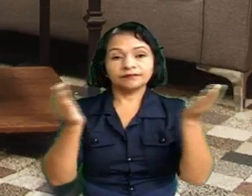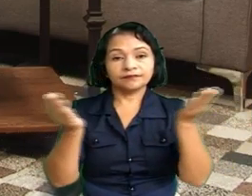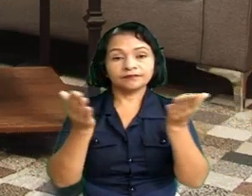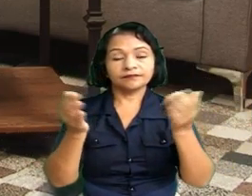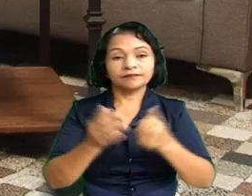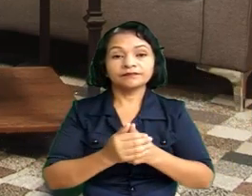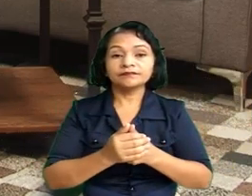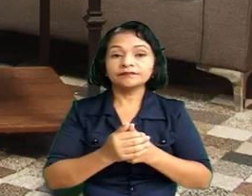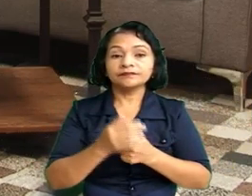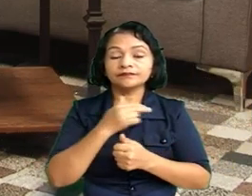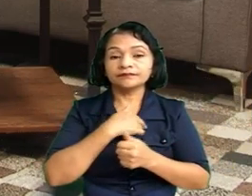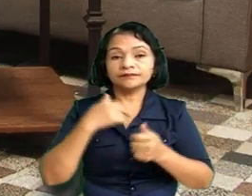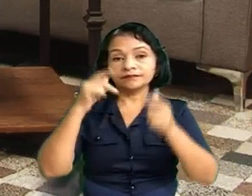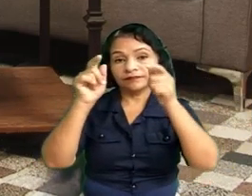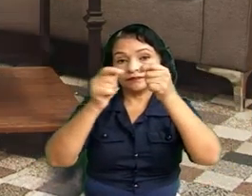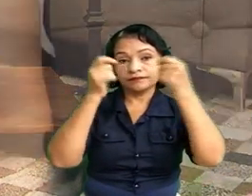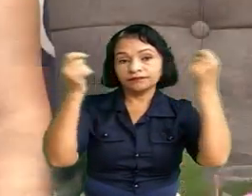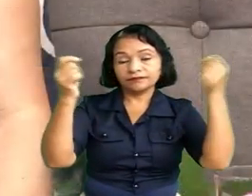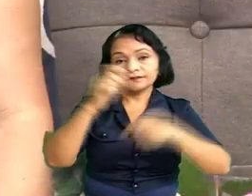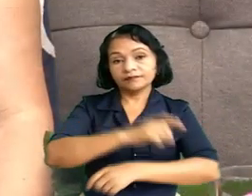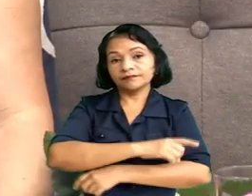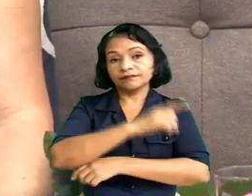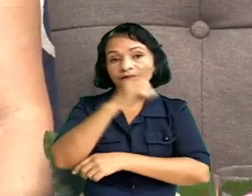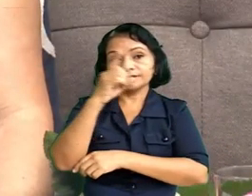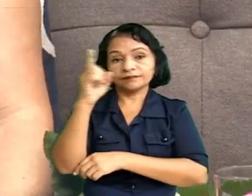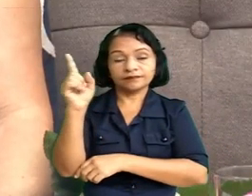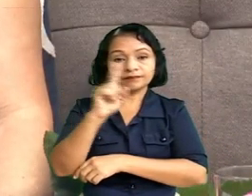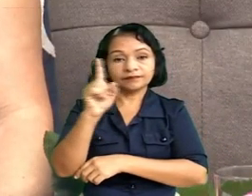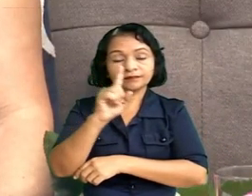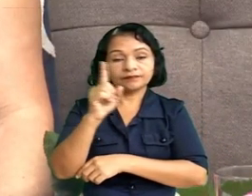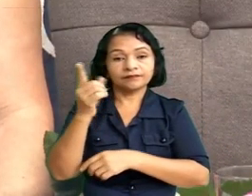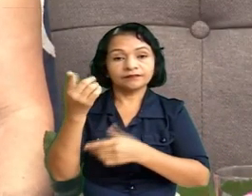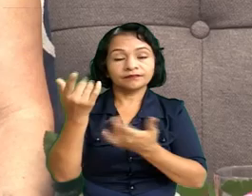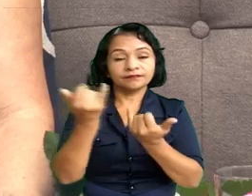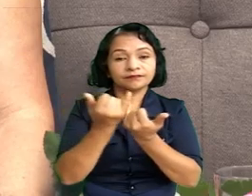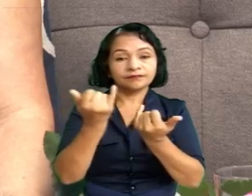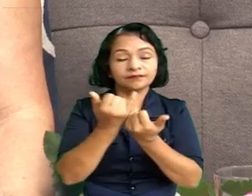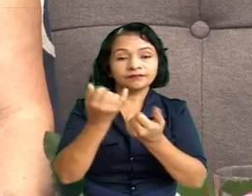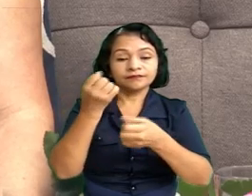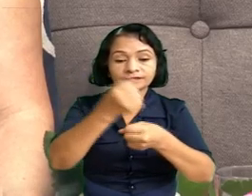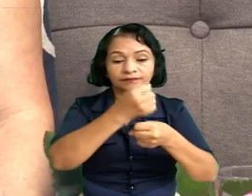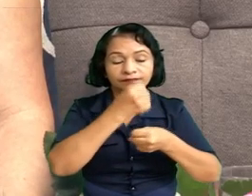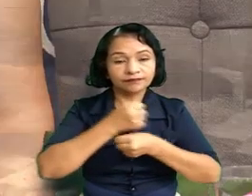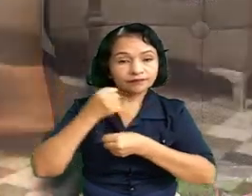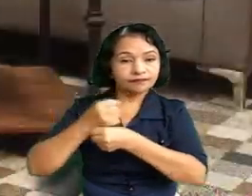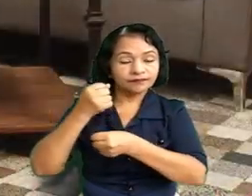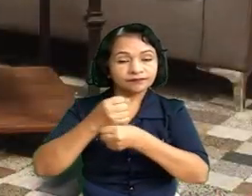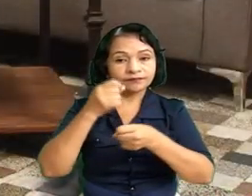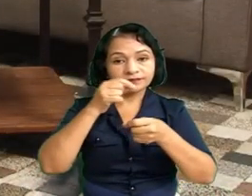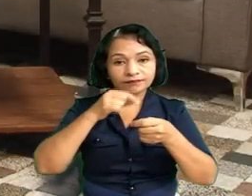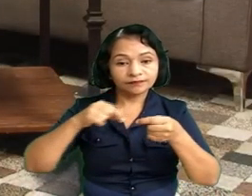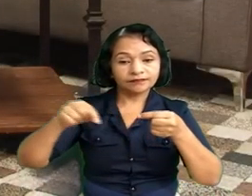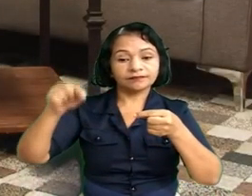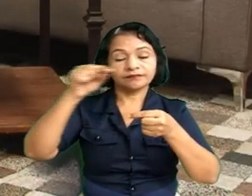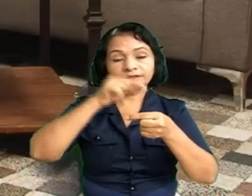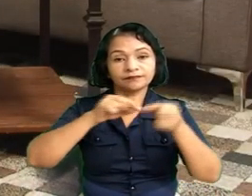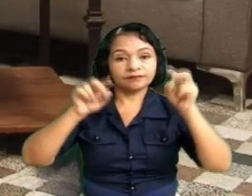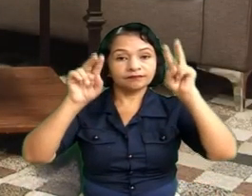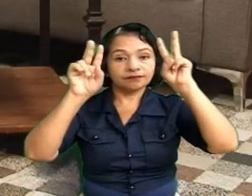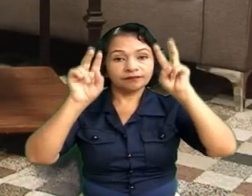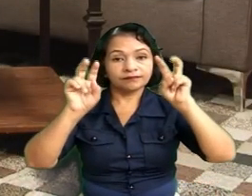no es solamente una celebración por el mero día, es decir, hay un circuito de trabajo, hay un círculo de muchos aspectos